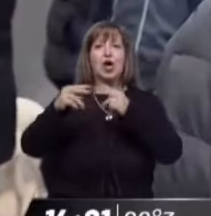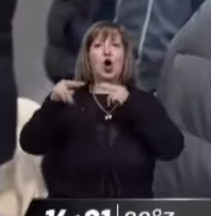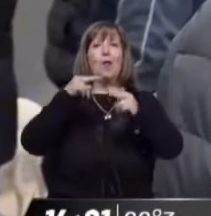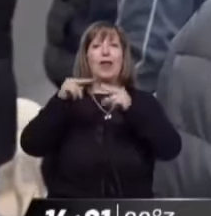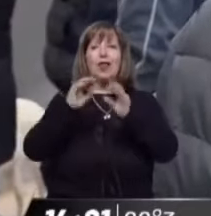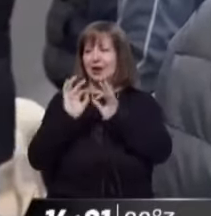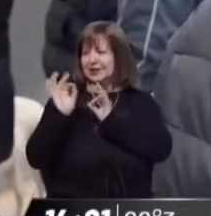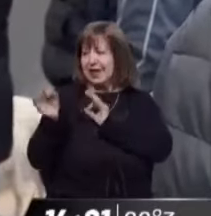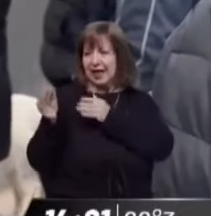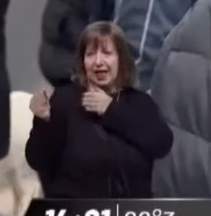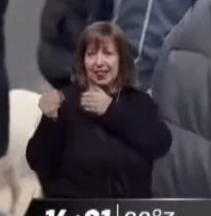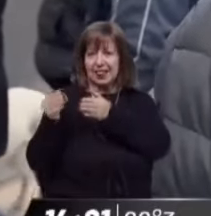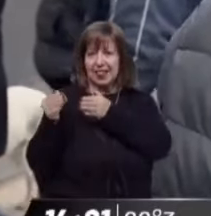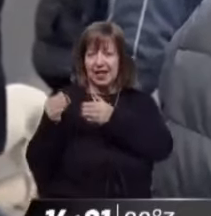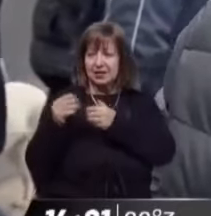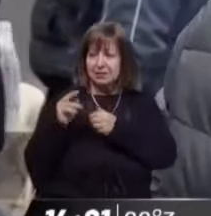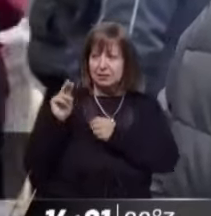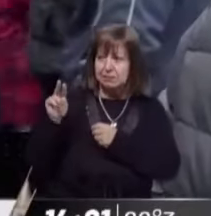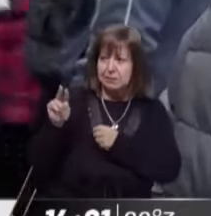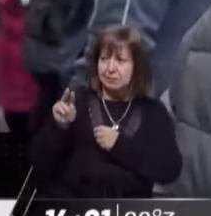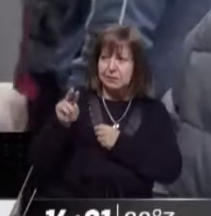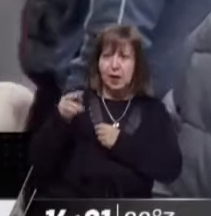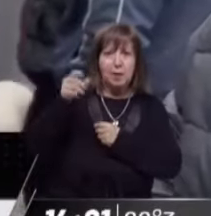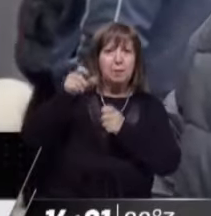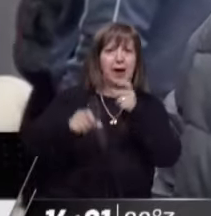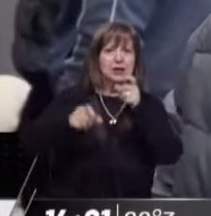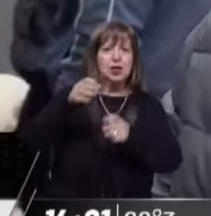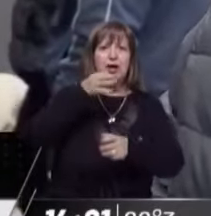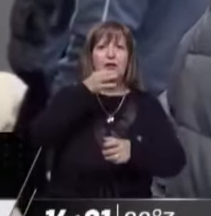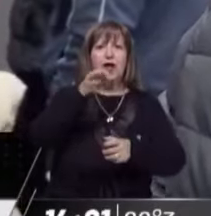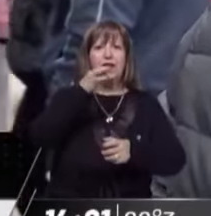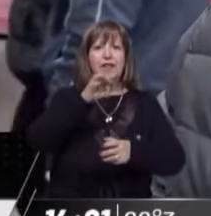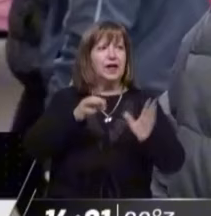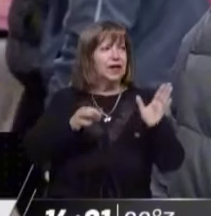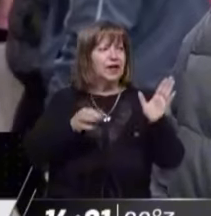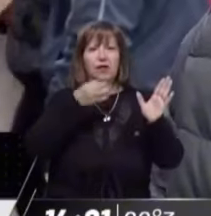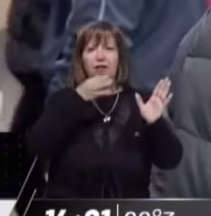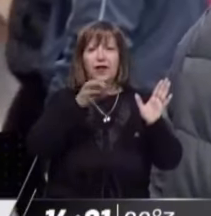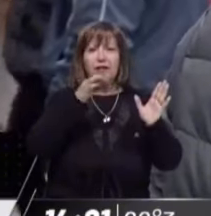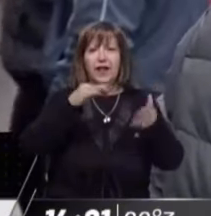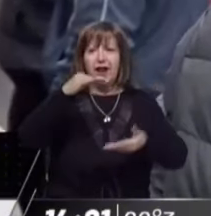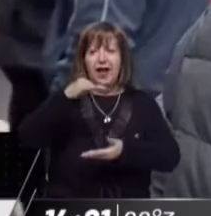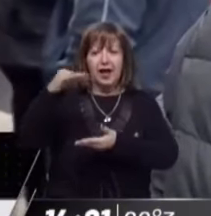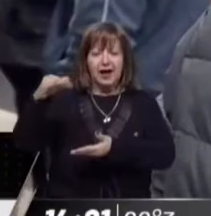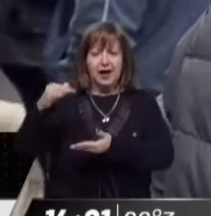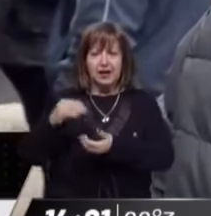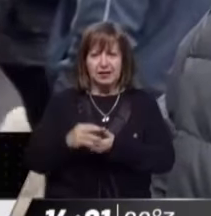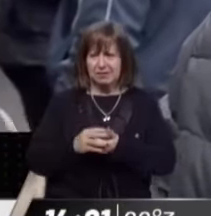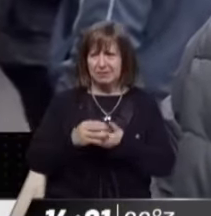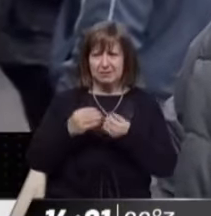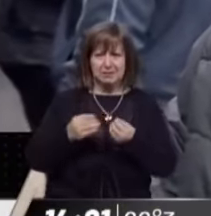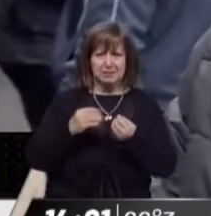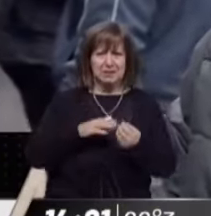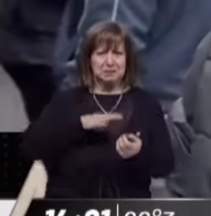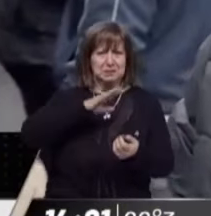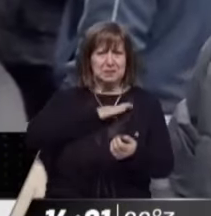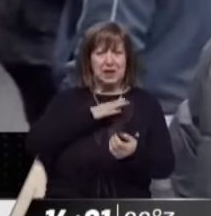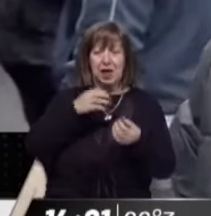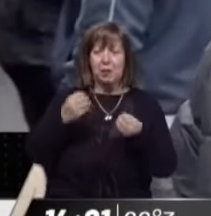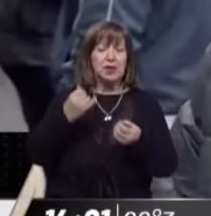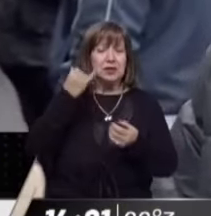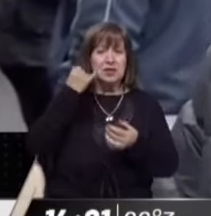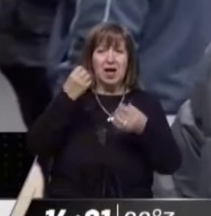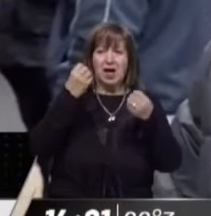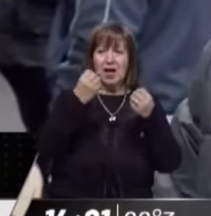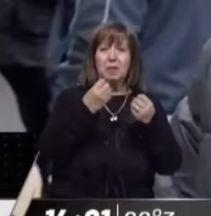bueno, la verdad que sí, hay gente que la ha estado vendiendo y la verdad que te indigna, sí, porque uno deja muchas cosas de lado para poder ayudar a